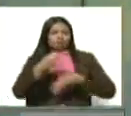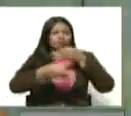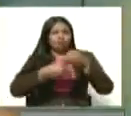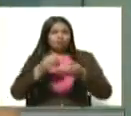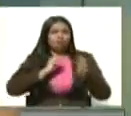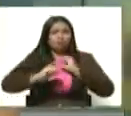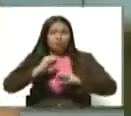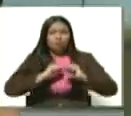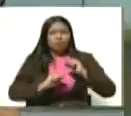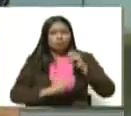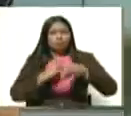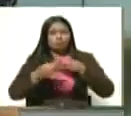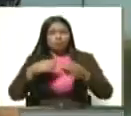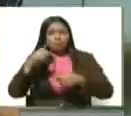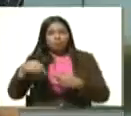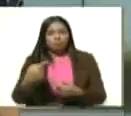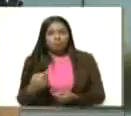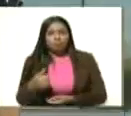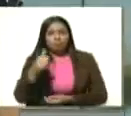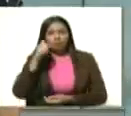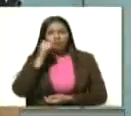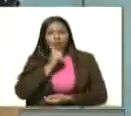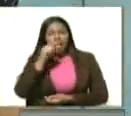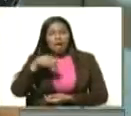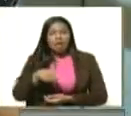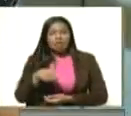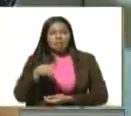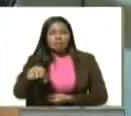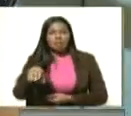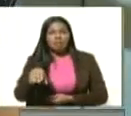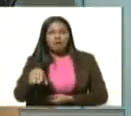también de la movilización que se va a estar desarrollando este próximo sábado acá en el estado Miranda.